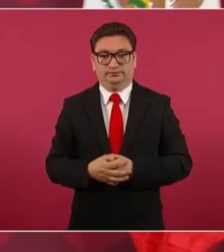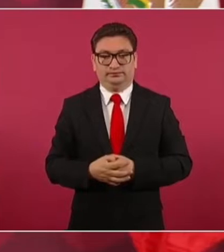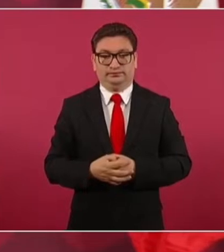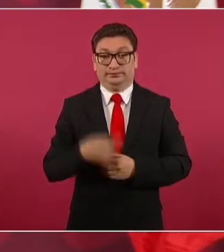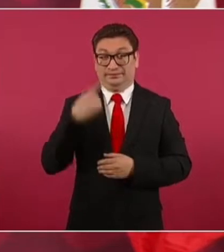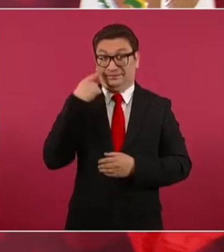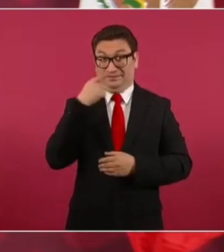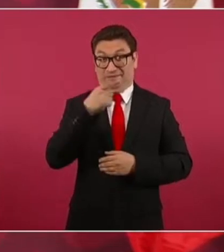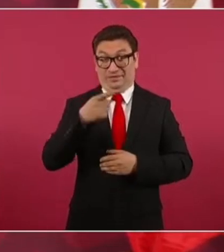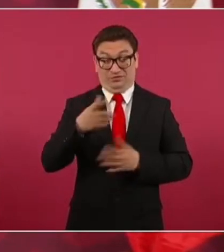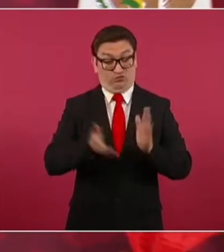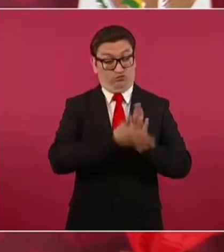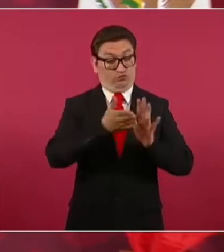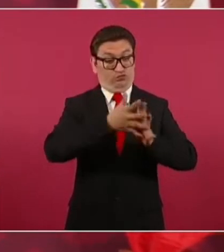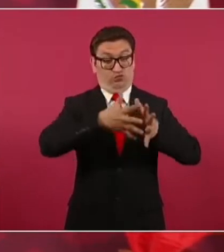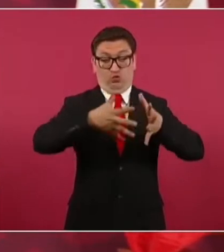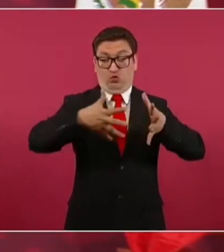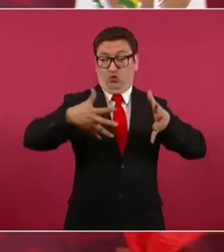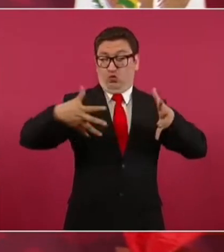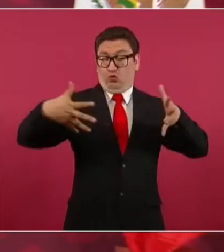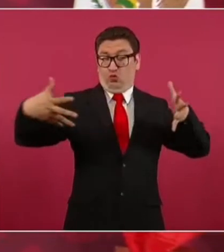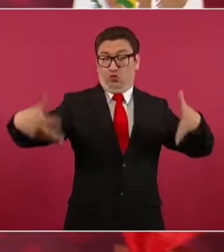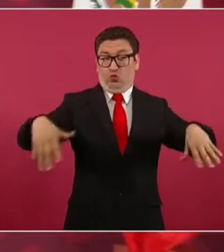Es una obra magna.